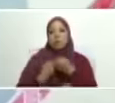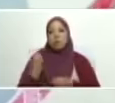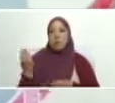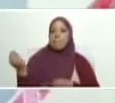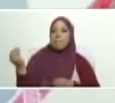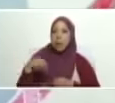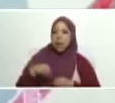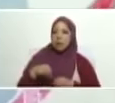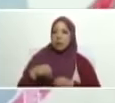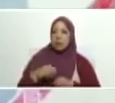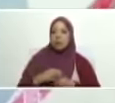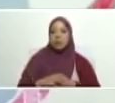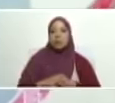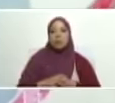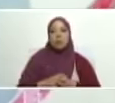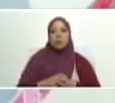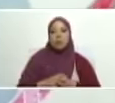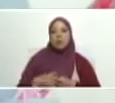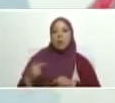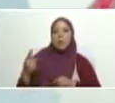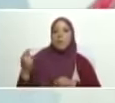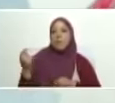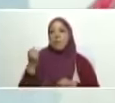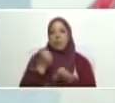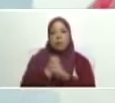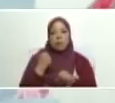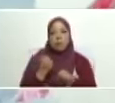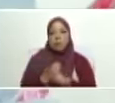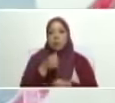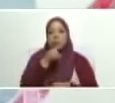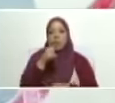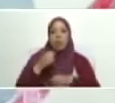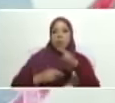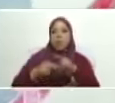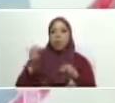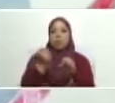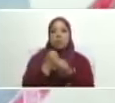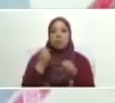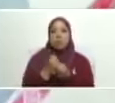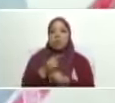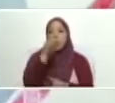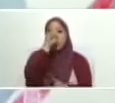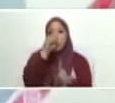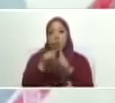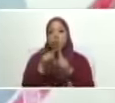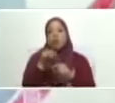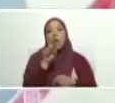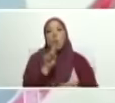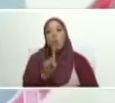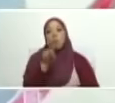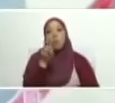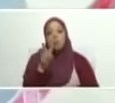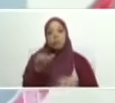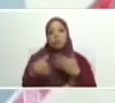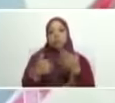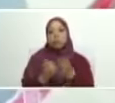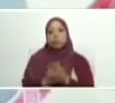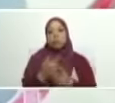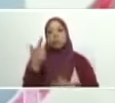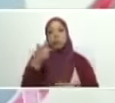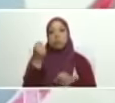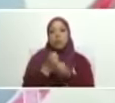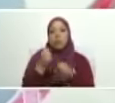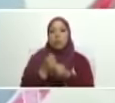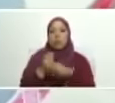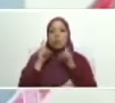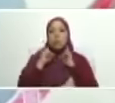más, con menos, se construyó la fase 1 y la fase 2 de este tremendo